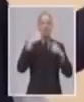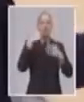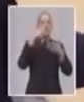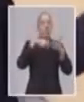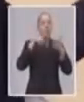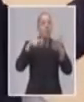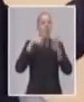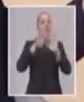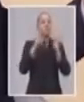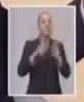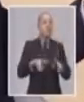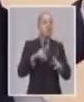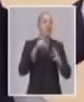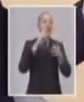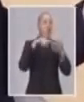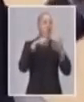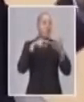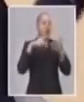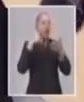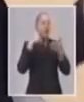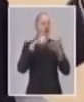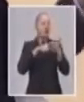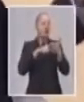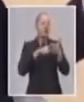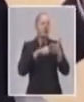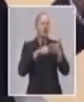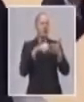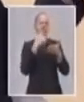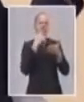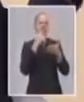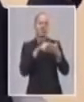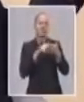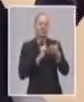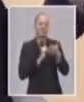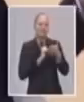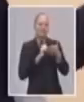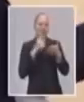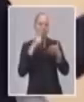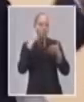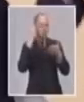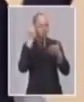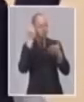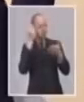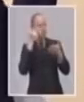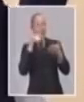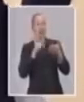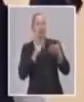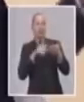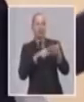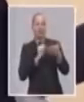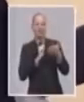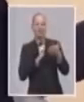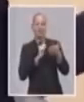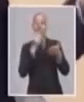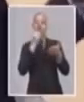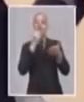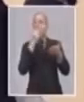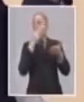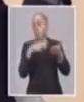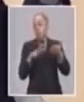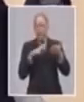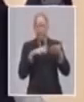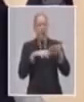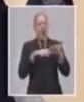muchos canales, hay que saber qué es lo que vale y lo que no vale. Y ese olfato político, ese olfato académico, ese